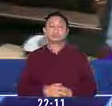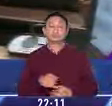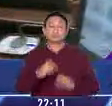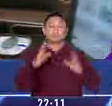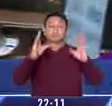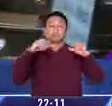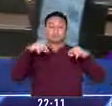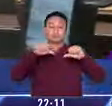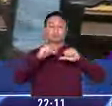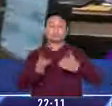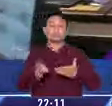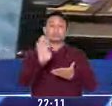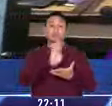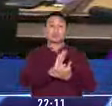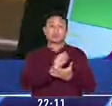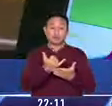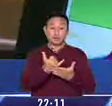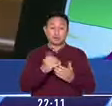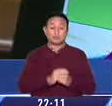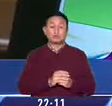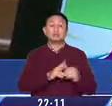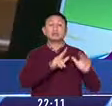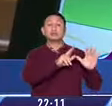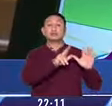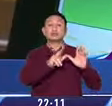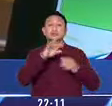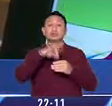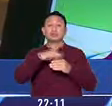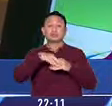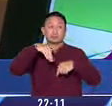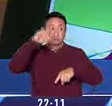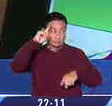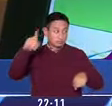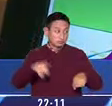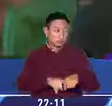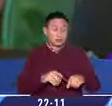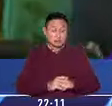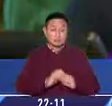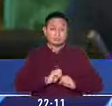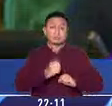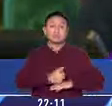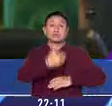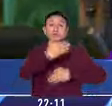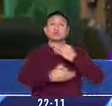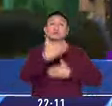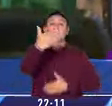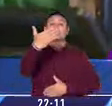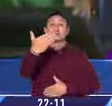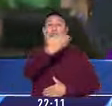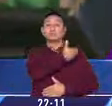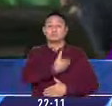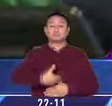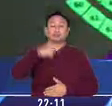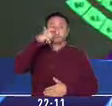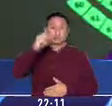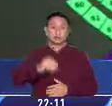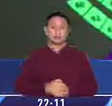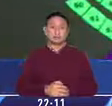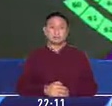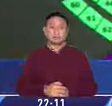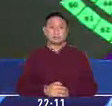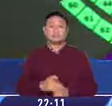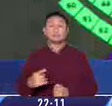Atención, la Asamblea Nacional con 88 votos a favor aprobó llevar a juicio político al presidente Guillermo Lasso por